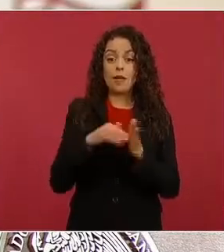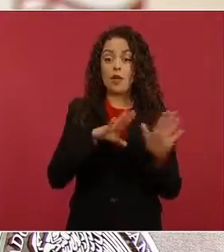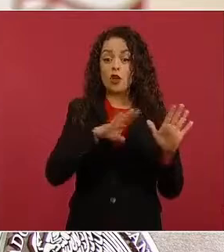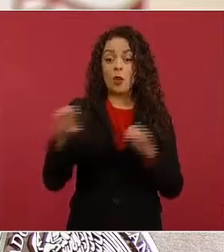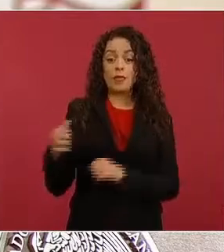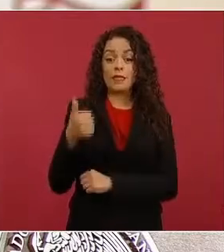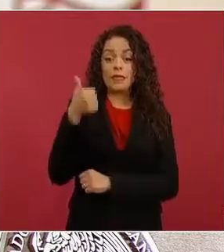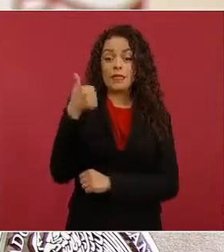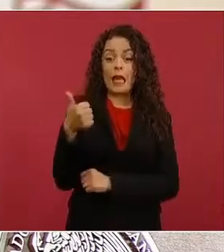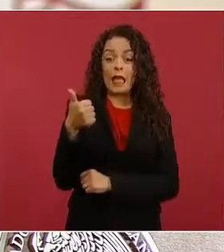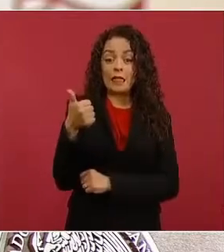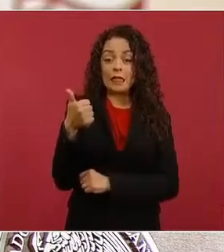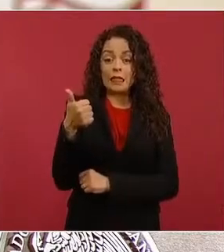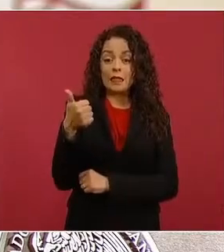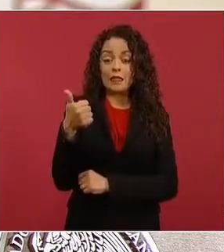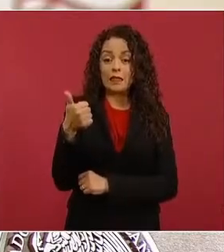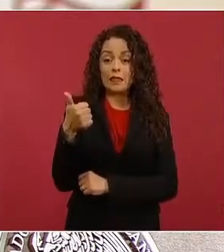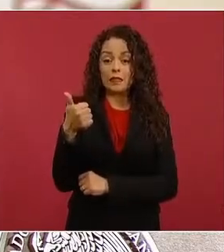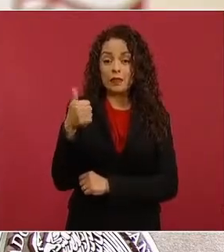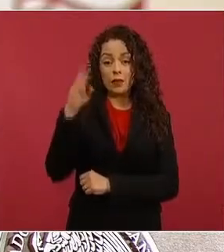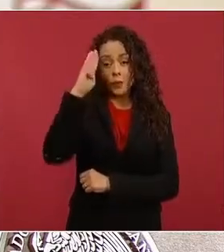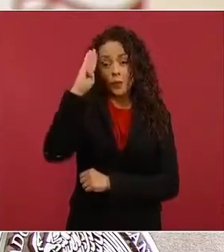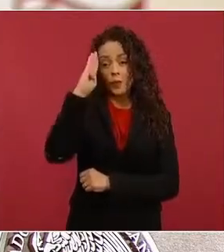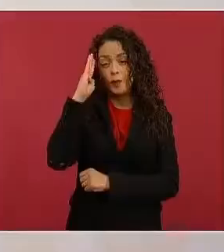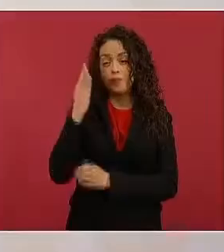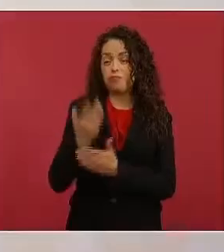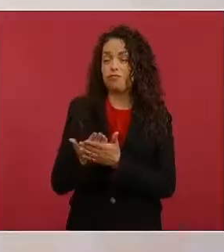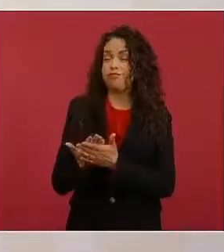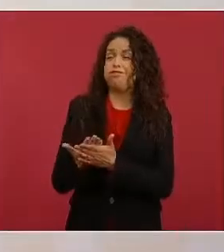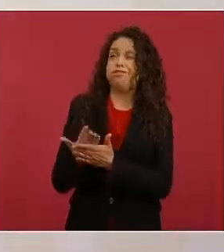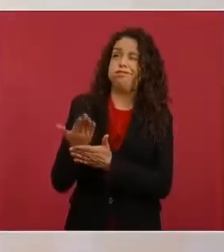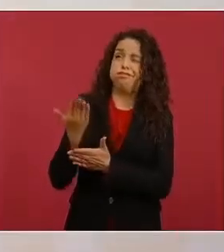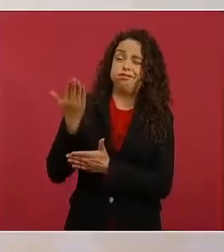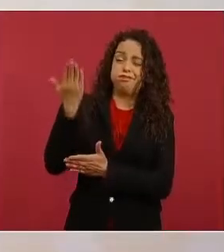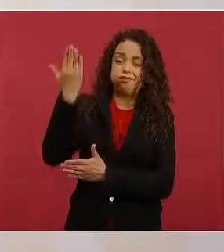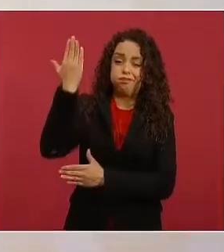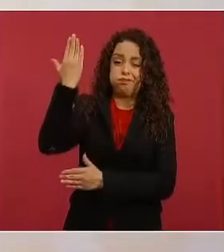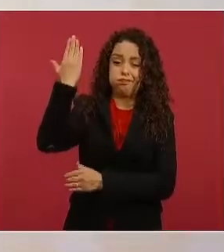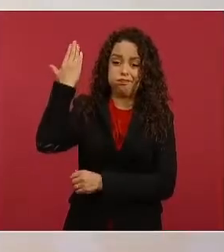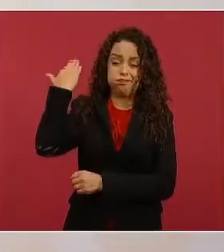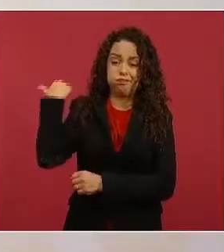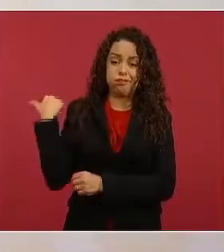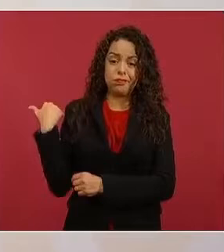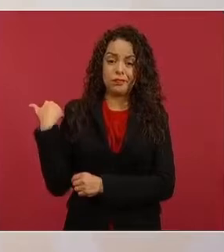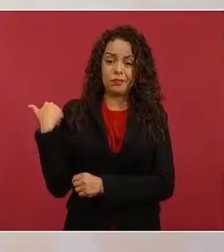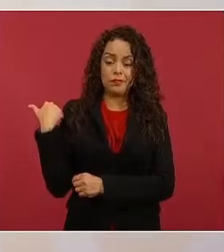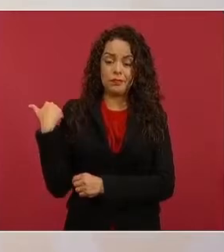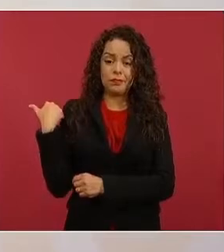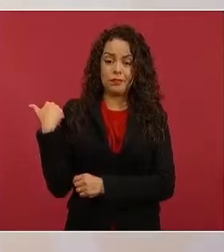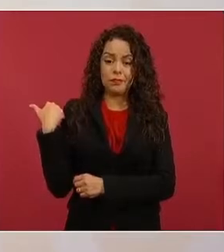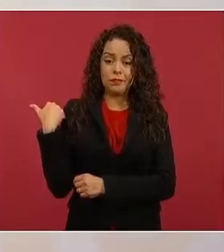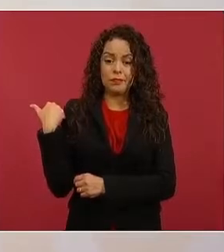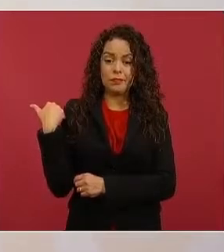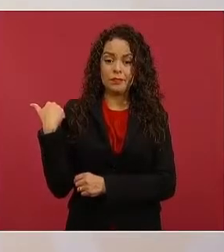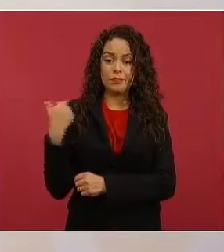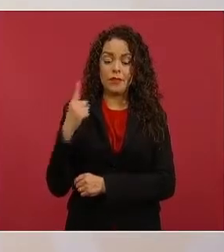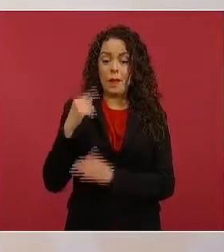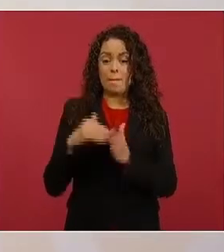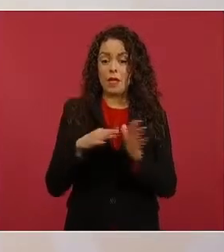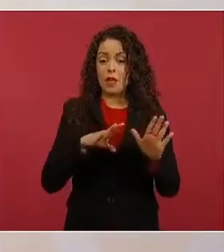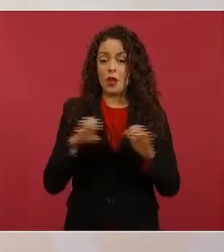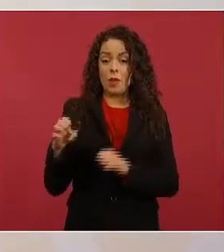1906, todavía no convocaba a Madero, como lo hizo en